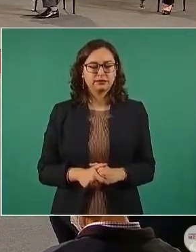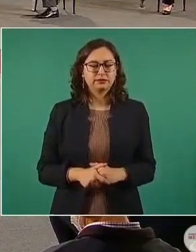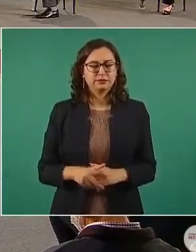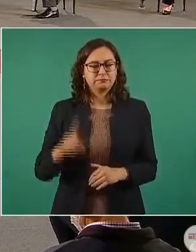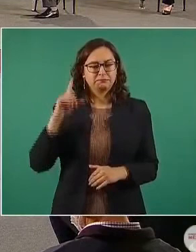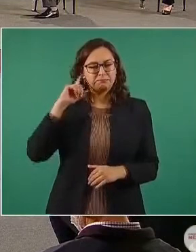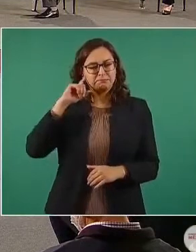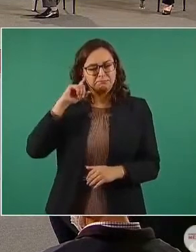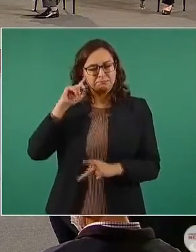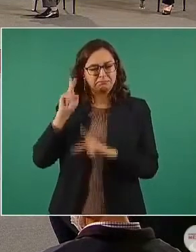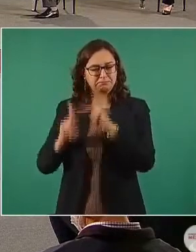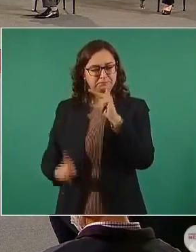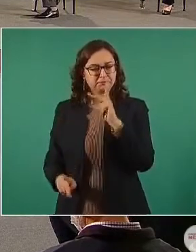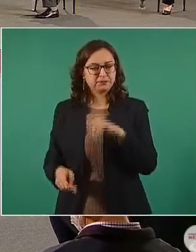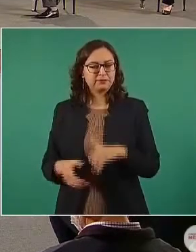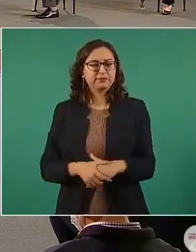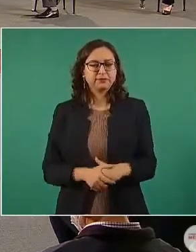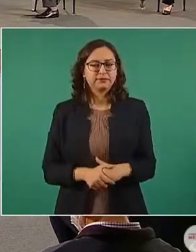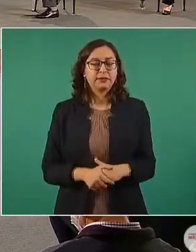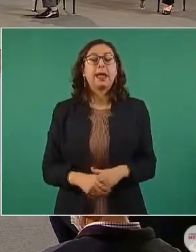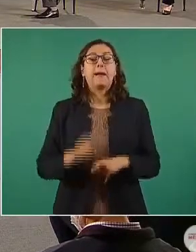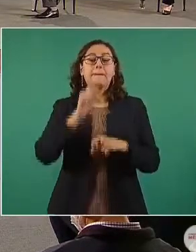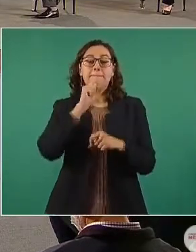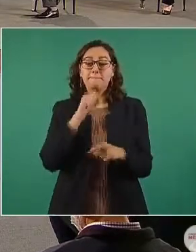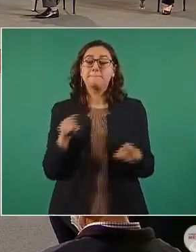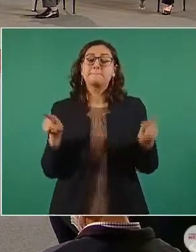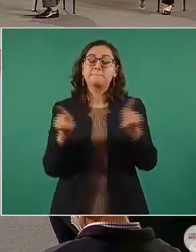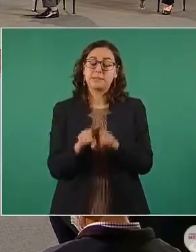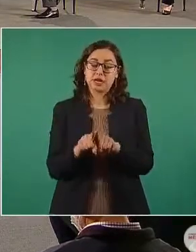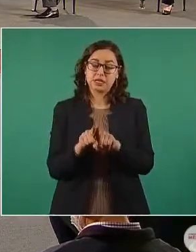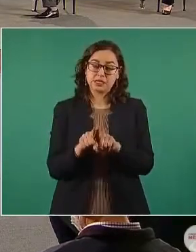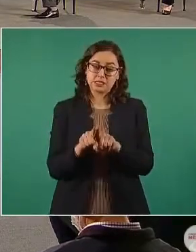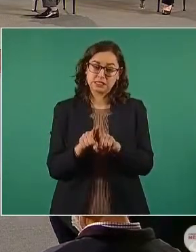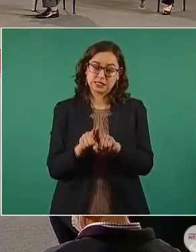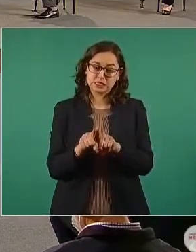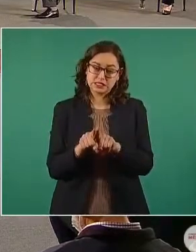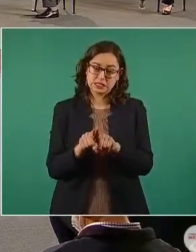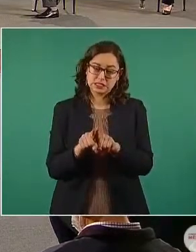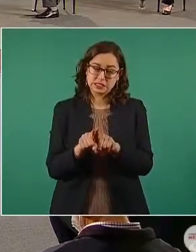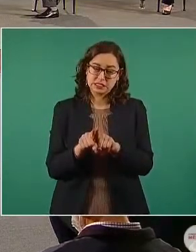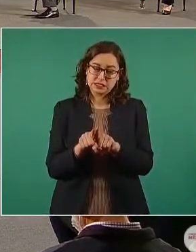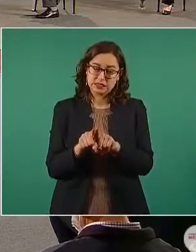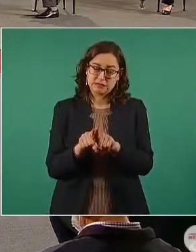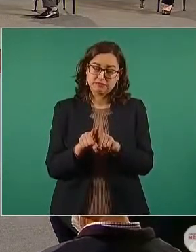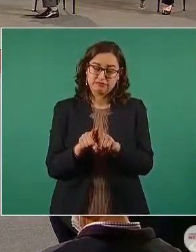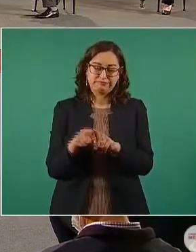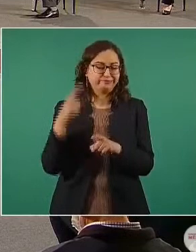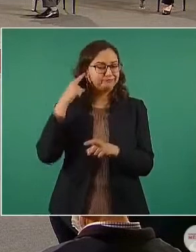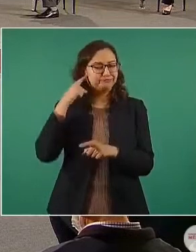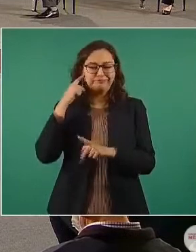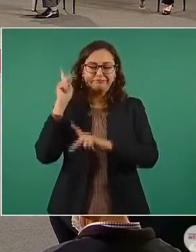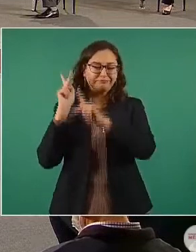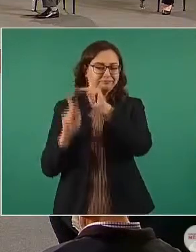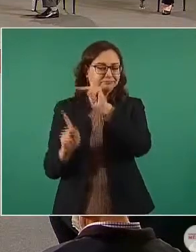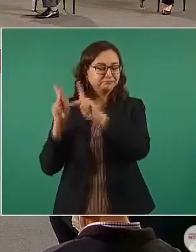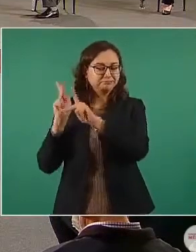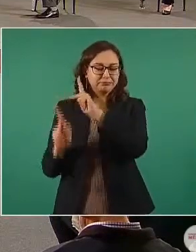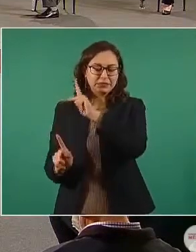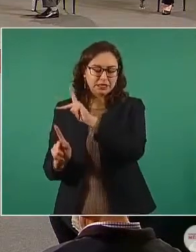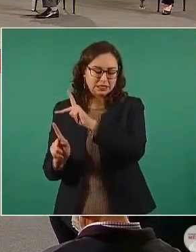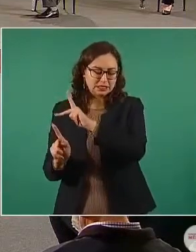está la parte de la producción. También invitamos a tener una escuela limpia,